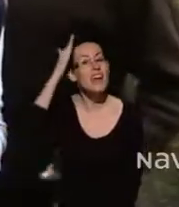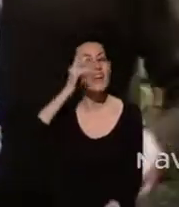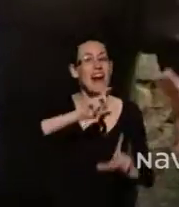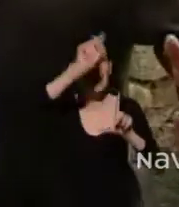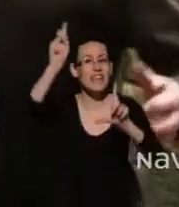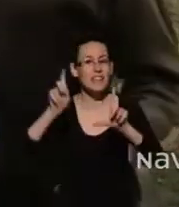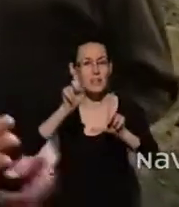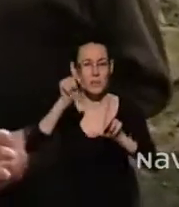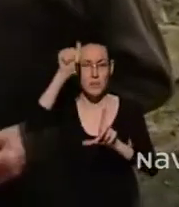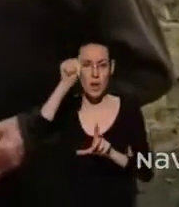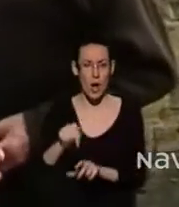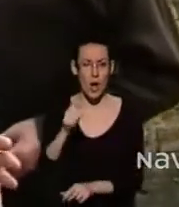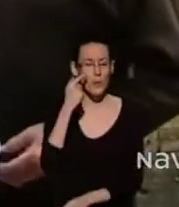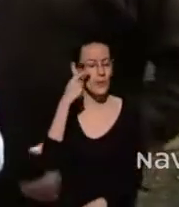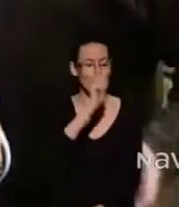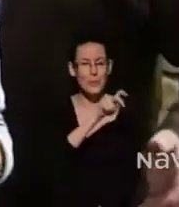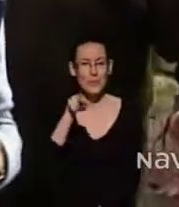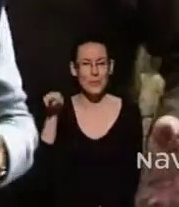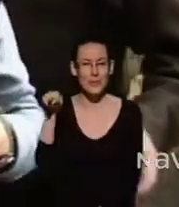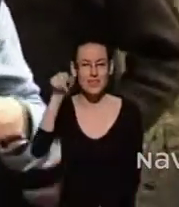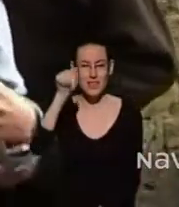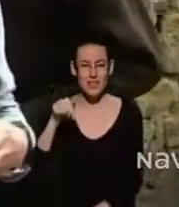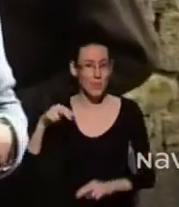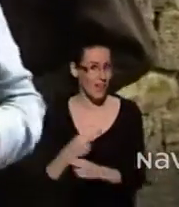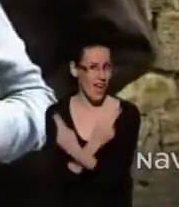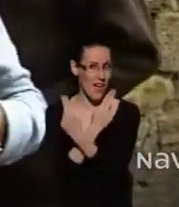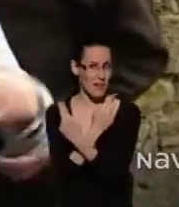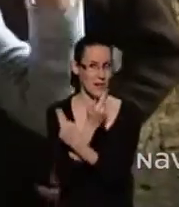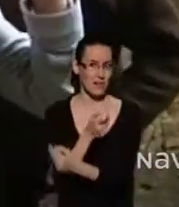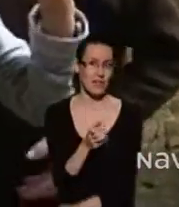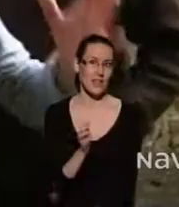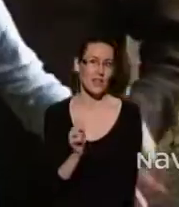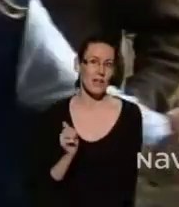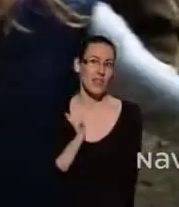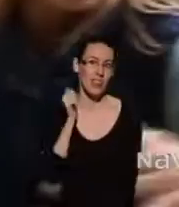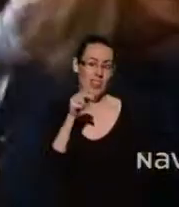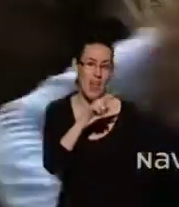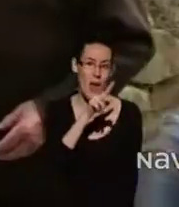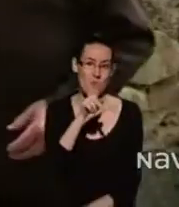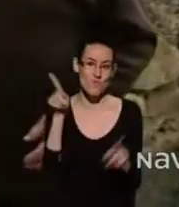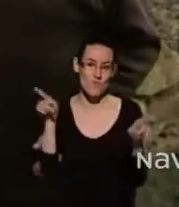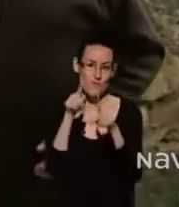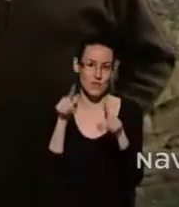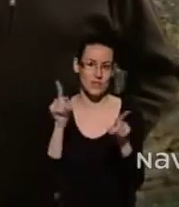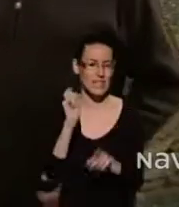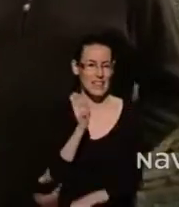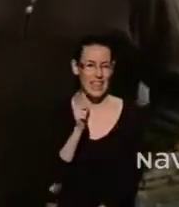una localidad donde la música suena a cualquier hora e incluso tienen su propio diccionario. ¡Hombre! Aquí con dos